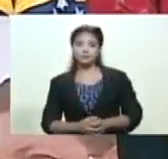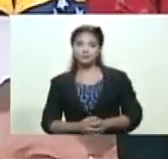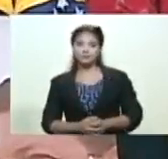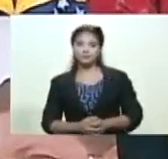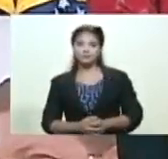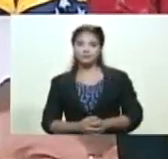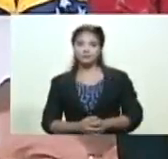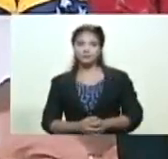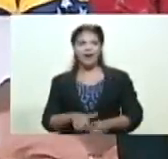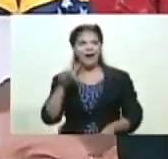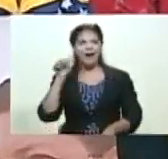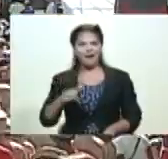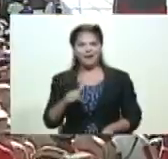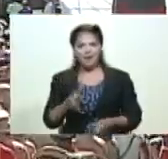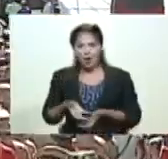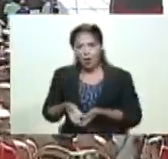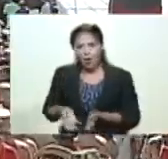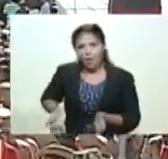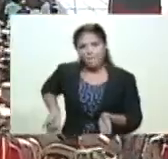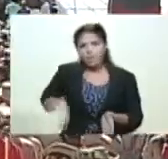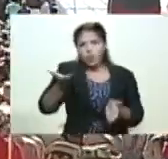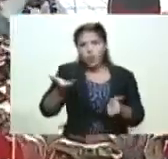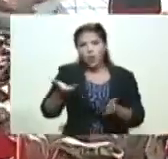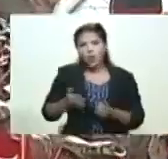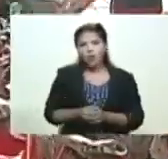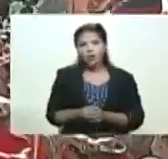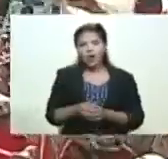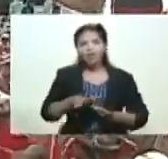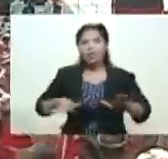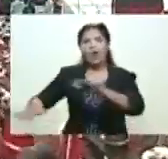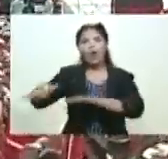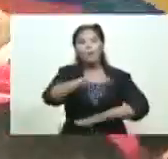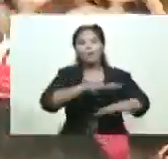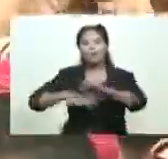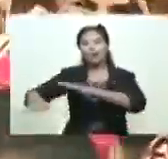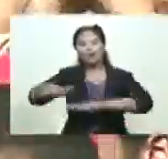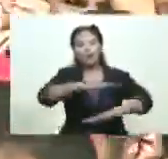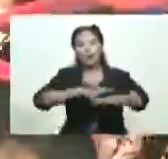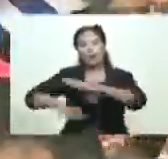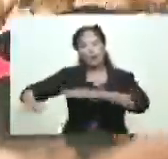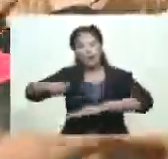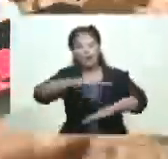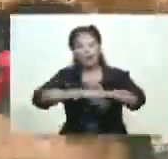Bolas criollas es lo que jugamos nosotros. Dominó del bueno.